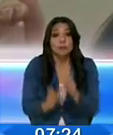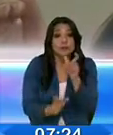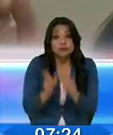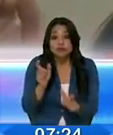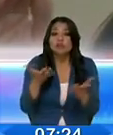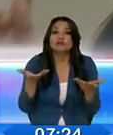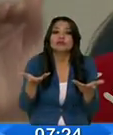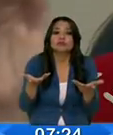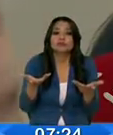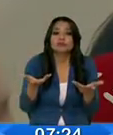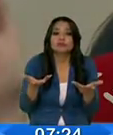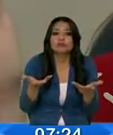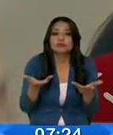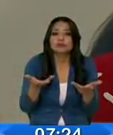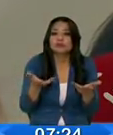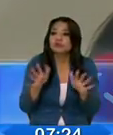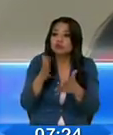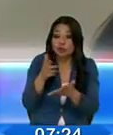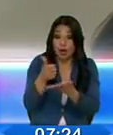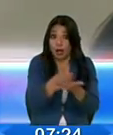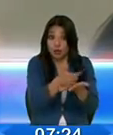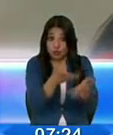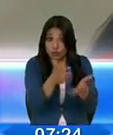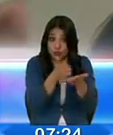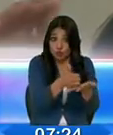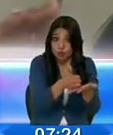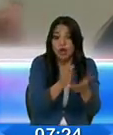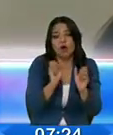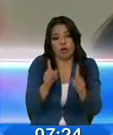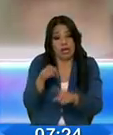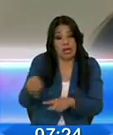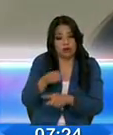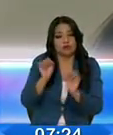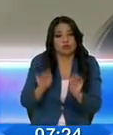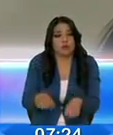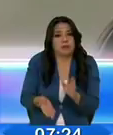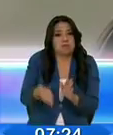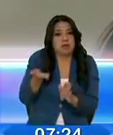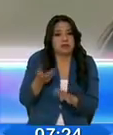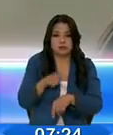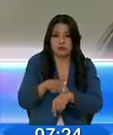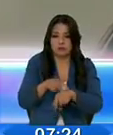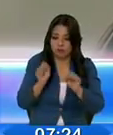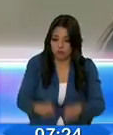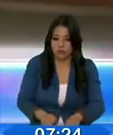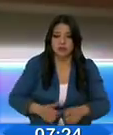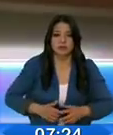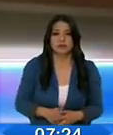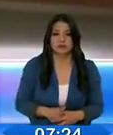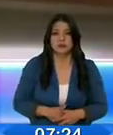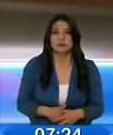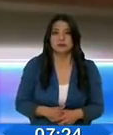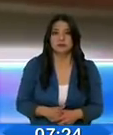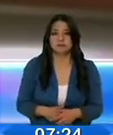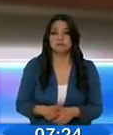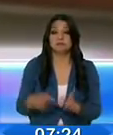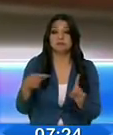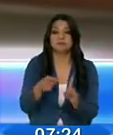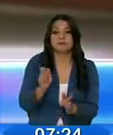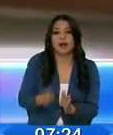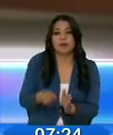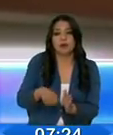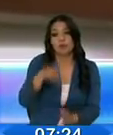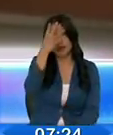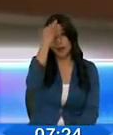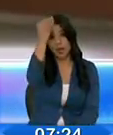no fungieron de colaboradores eficaces y para los cuales está establecida la sentencia como tal. Eduardo Franco Lora, abogado